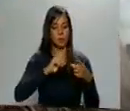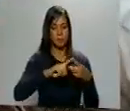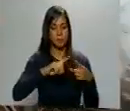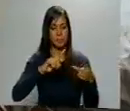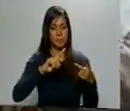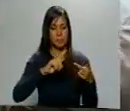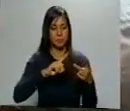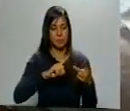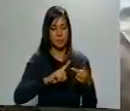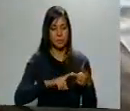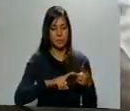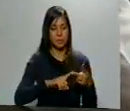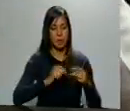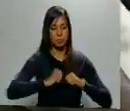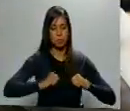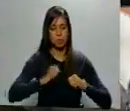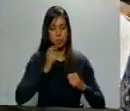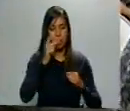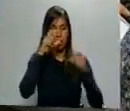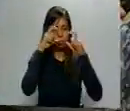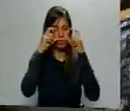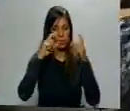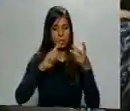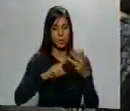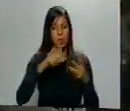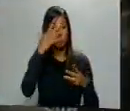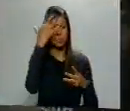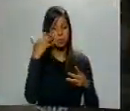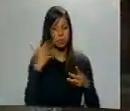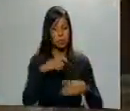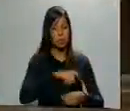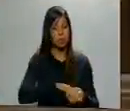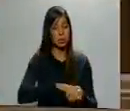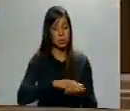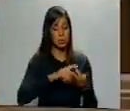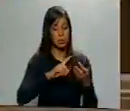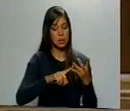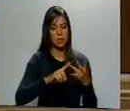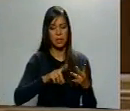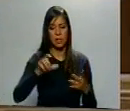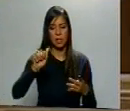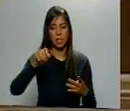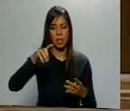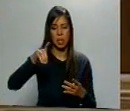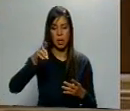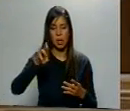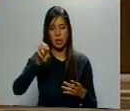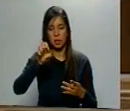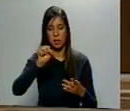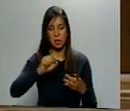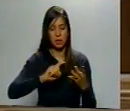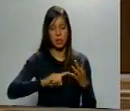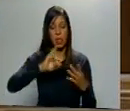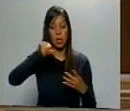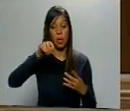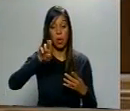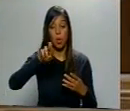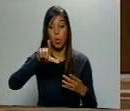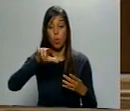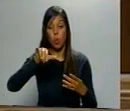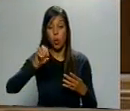Hermán Escarrá, Iris Varela, Andrés Eloy Méndez, Julio García, Pedro